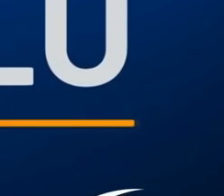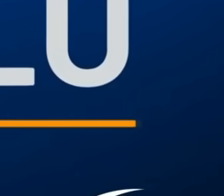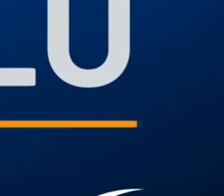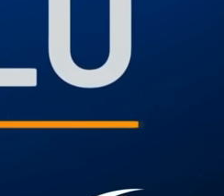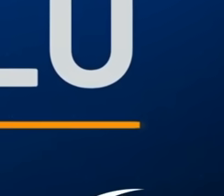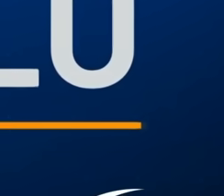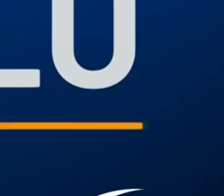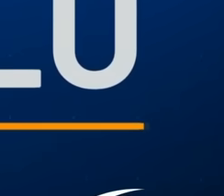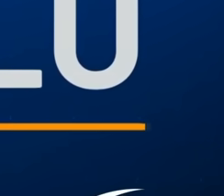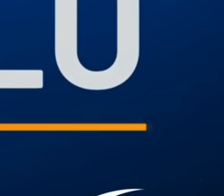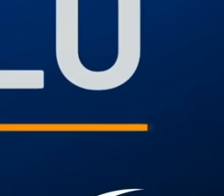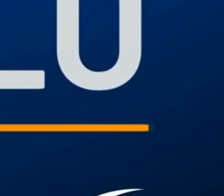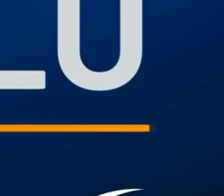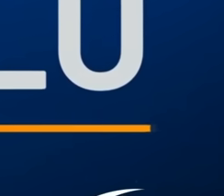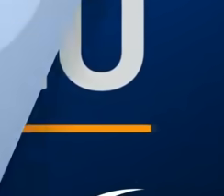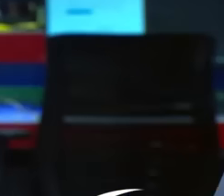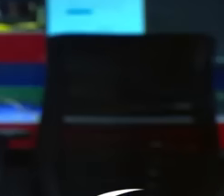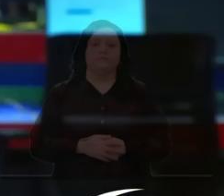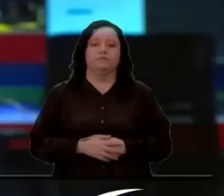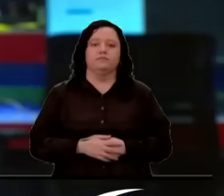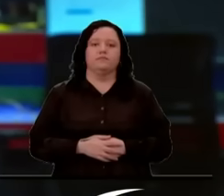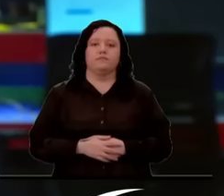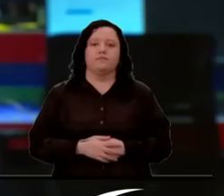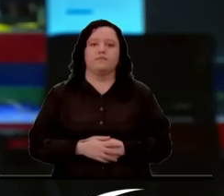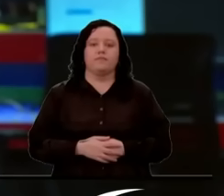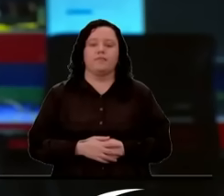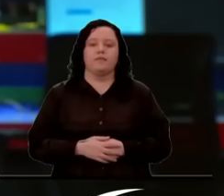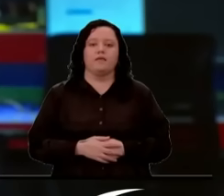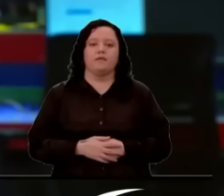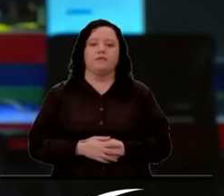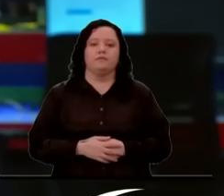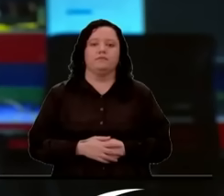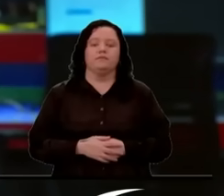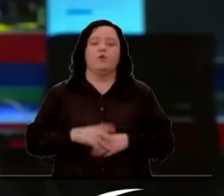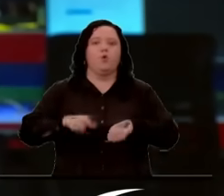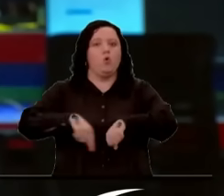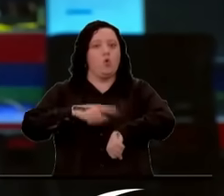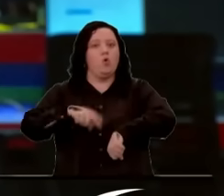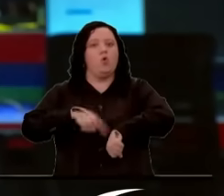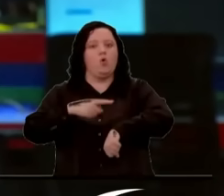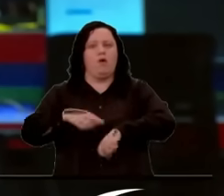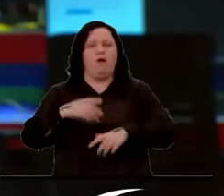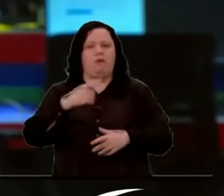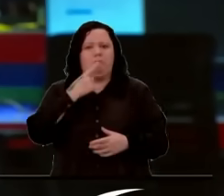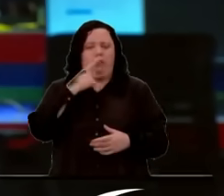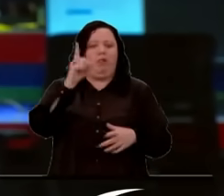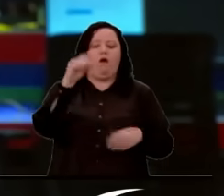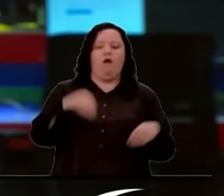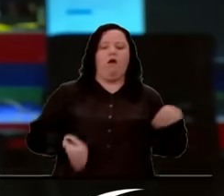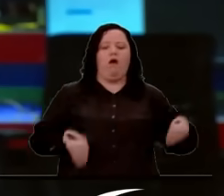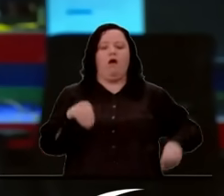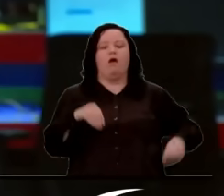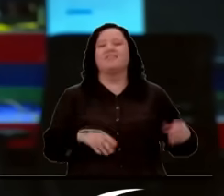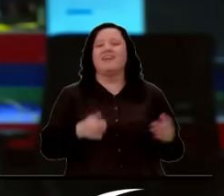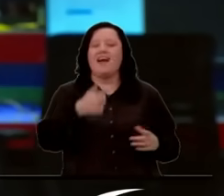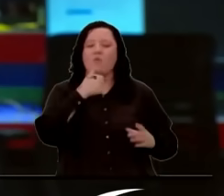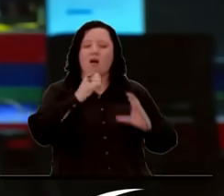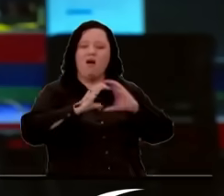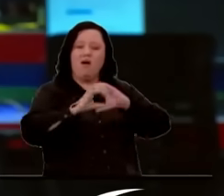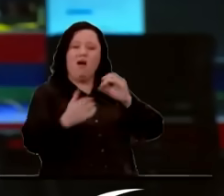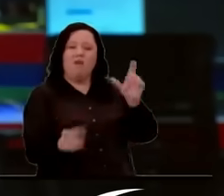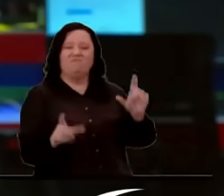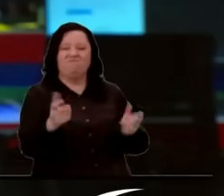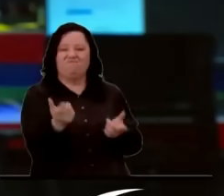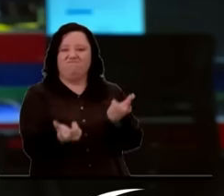Noticia en desarrollo en Noticias Caracol. Con el paso de las horas sigue creciendo el escándalo de corrupción en la compra de carrotanques en la unidad para